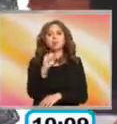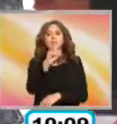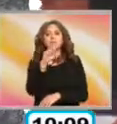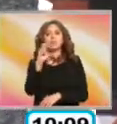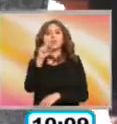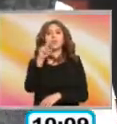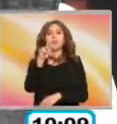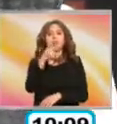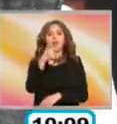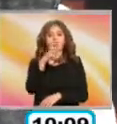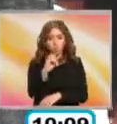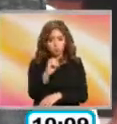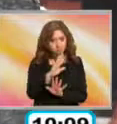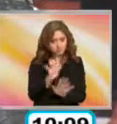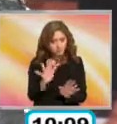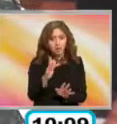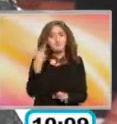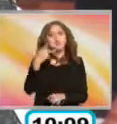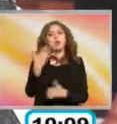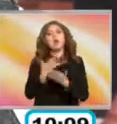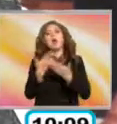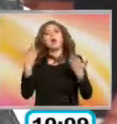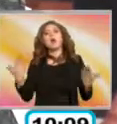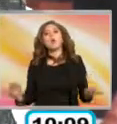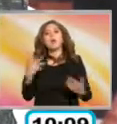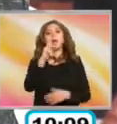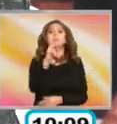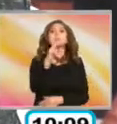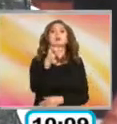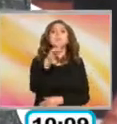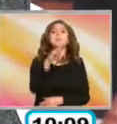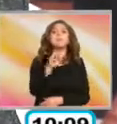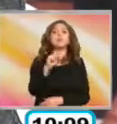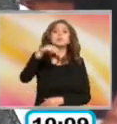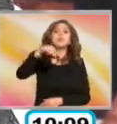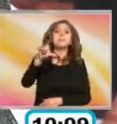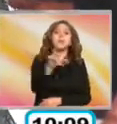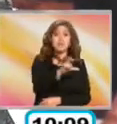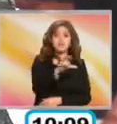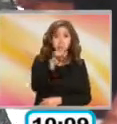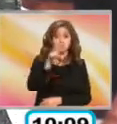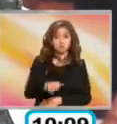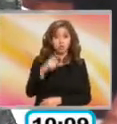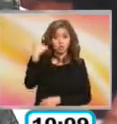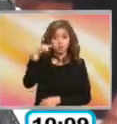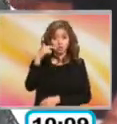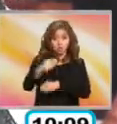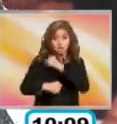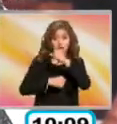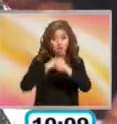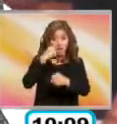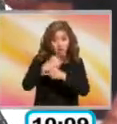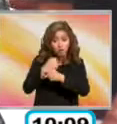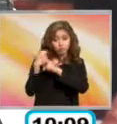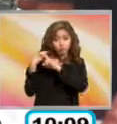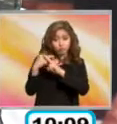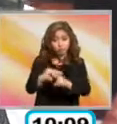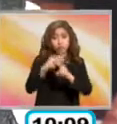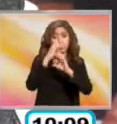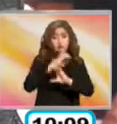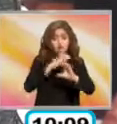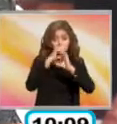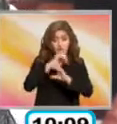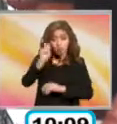MX. Contentísimo, ¿no? Es difícil cambiar de nombre y de estilo musical. Después de tantos años. Después de 12 años de estar como los Primos de Durango y tener muchísimo